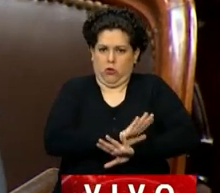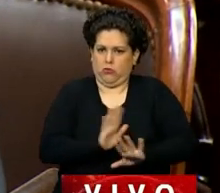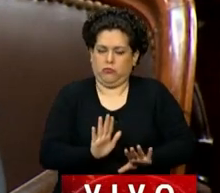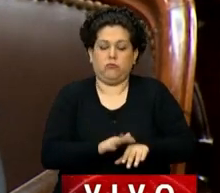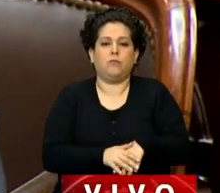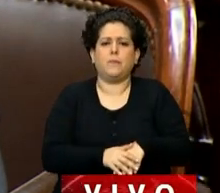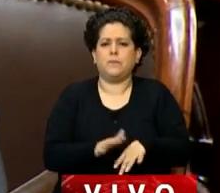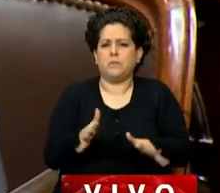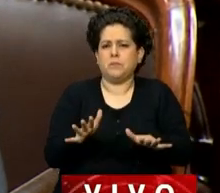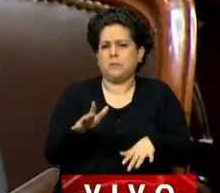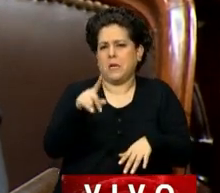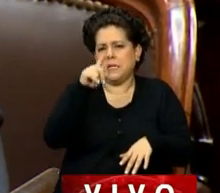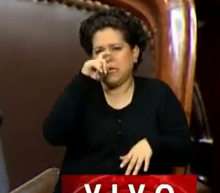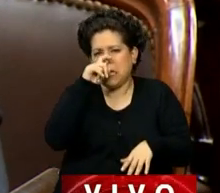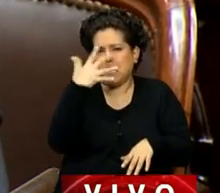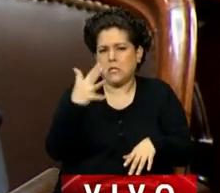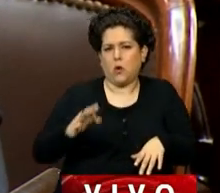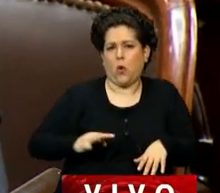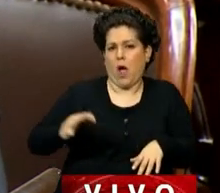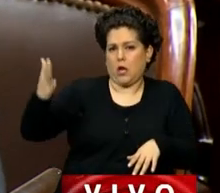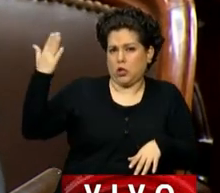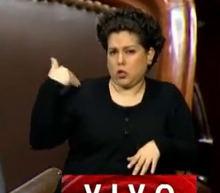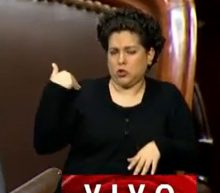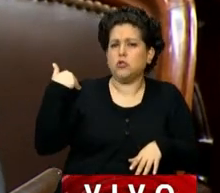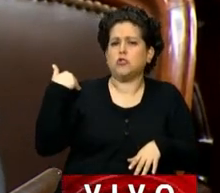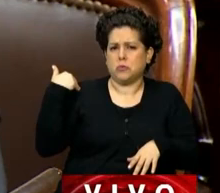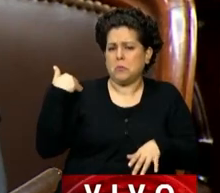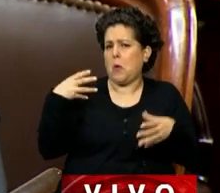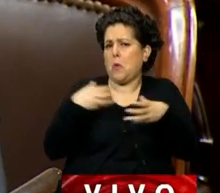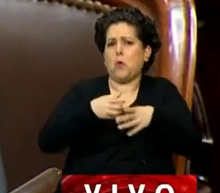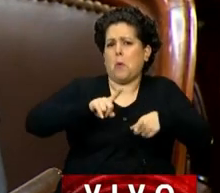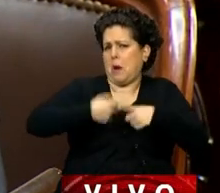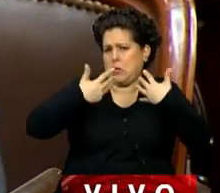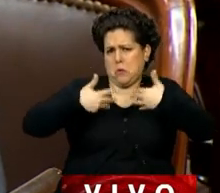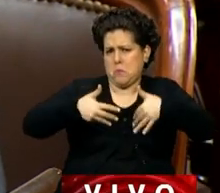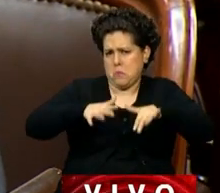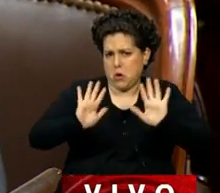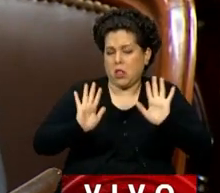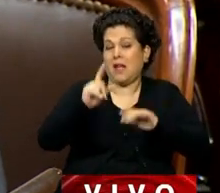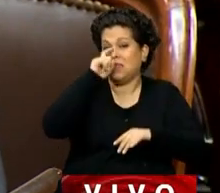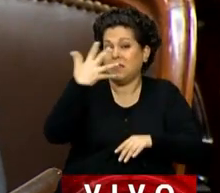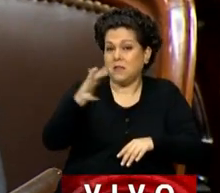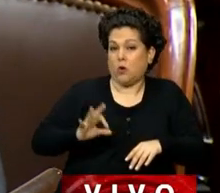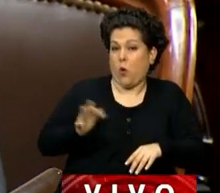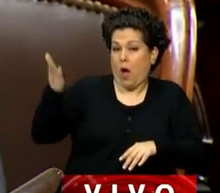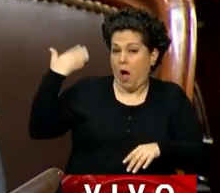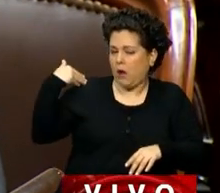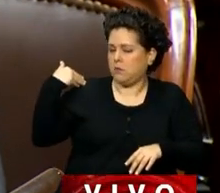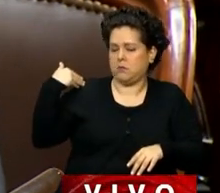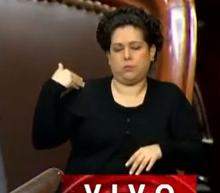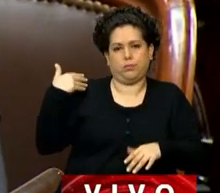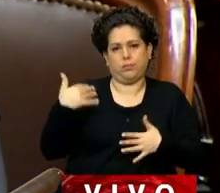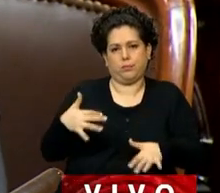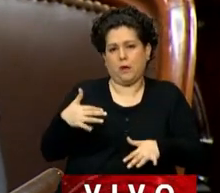prácticamente 75 años y sin distinción de partidos políticos que atentamos contra